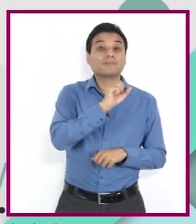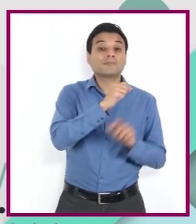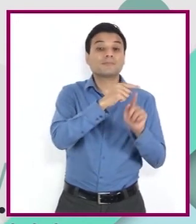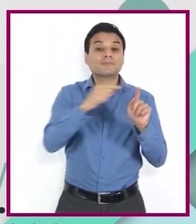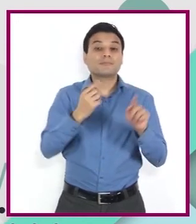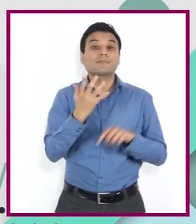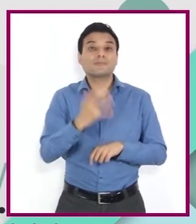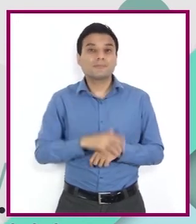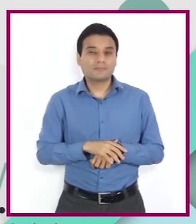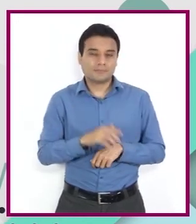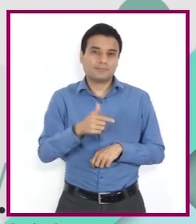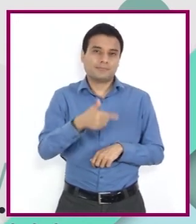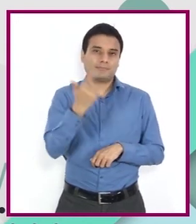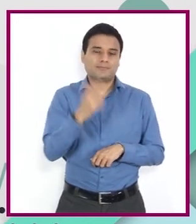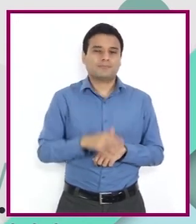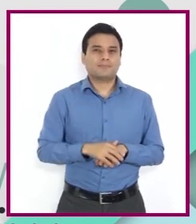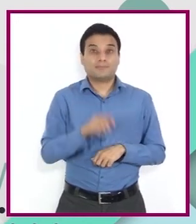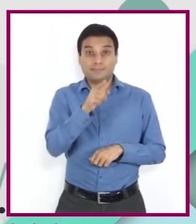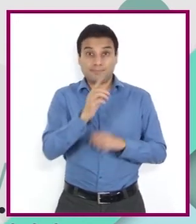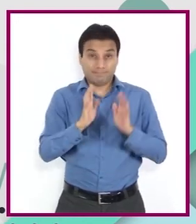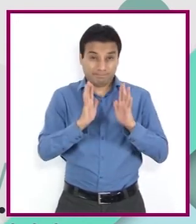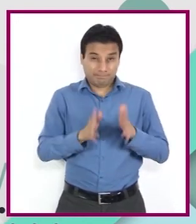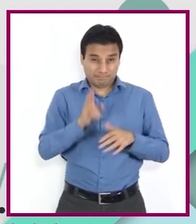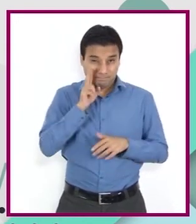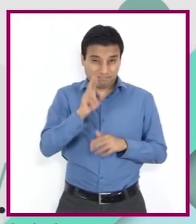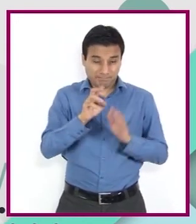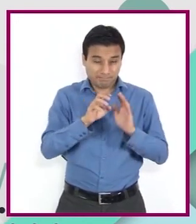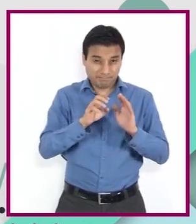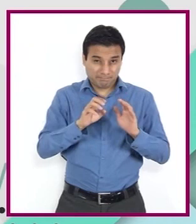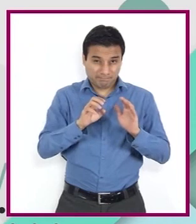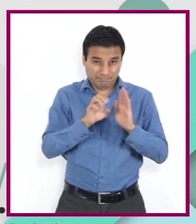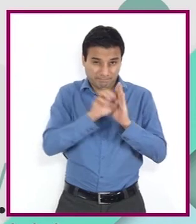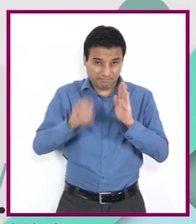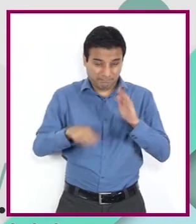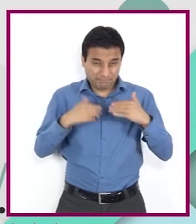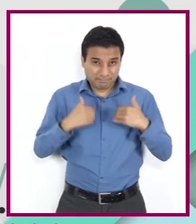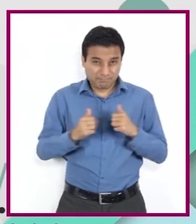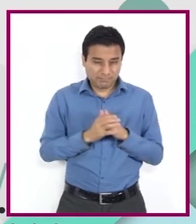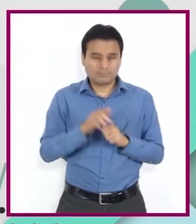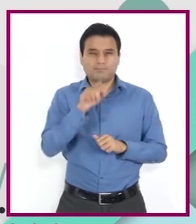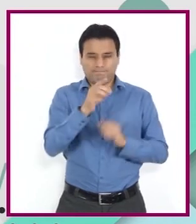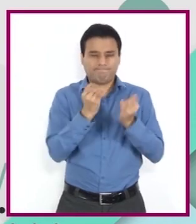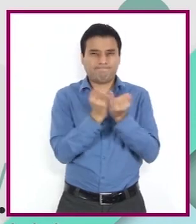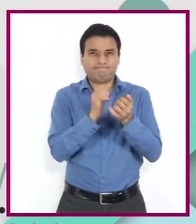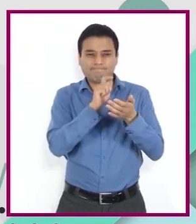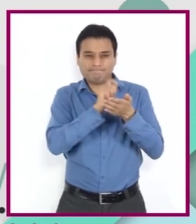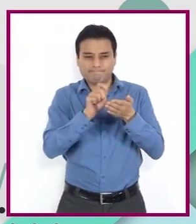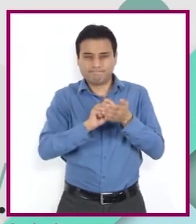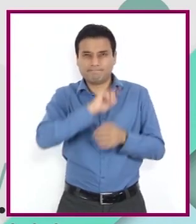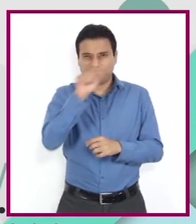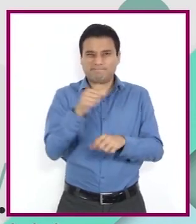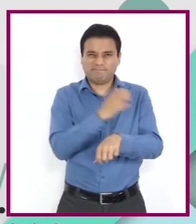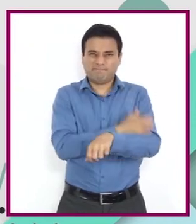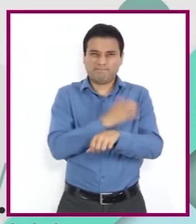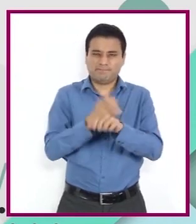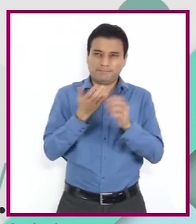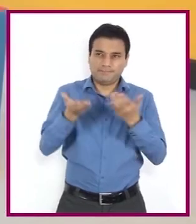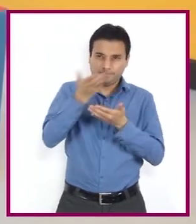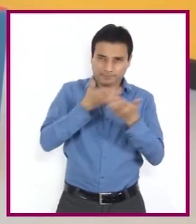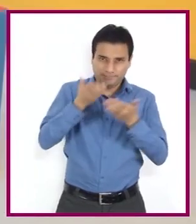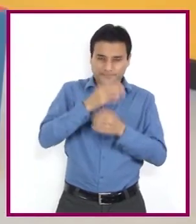¿qué afirmaciones hicieron? Escríbalas en su cuaderno y coméntelas a distancia con sus compañeras y